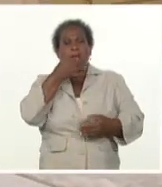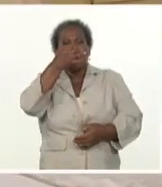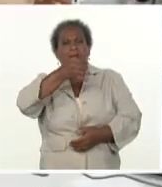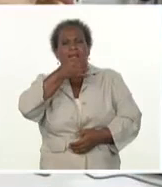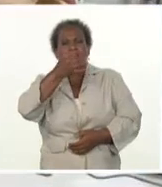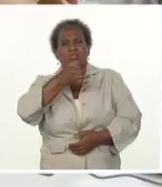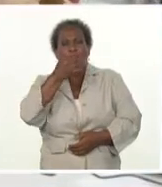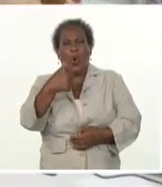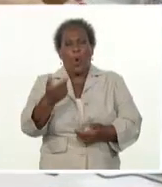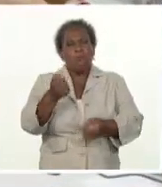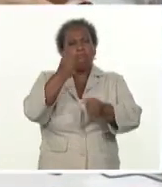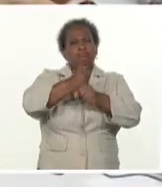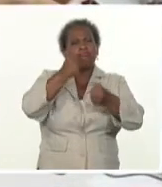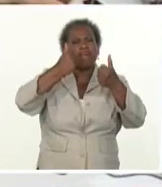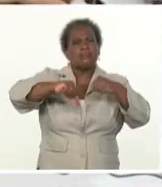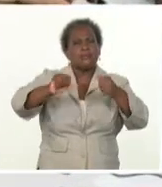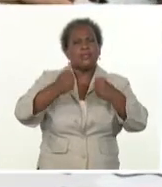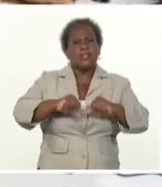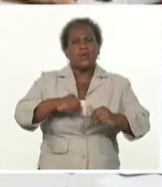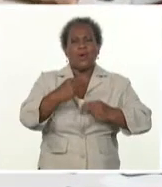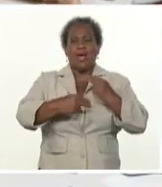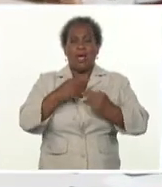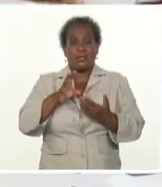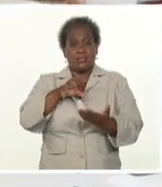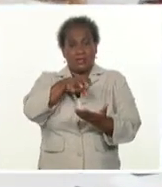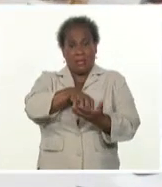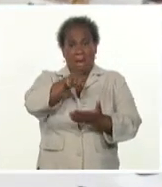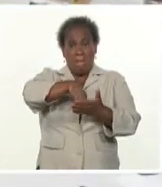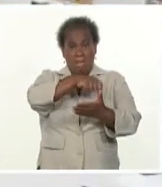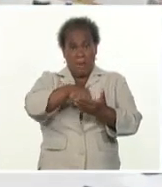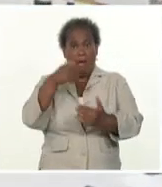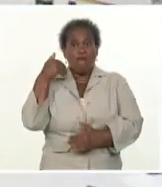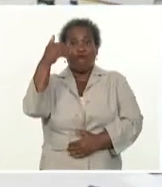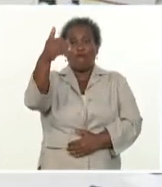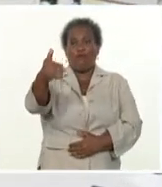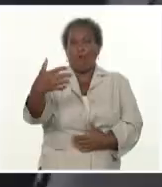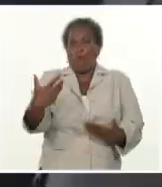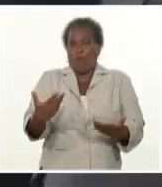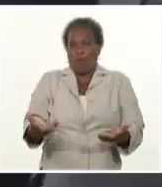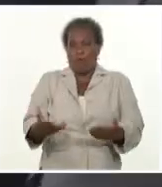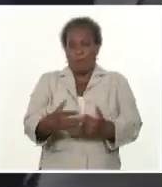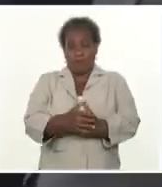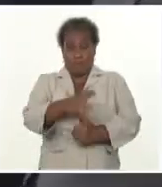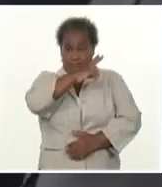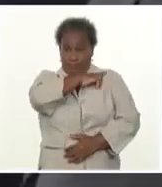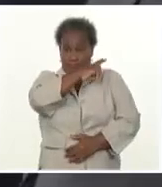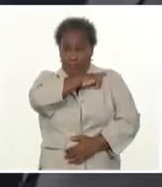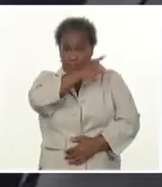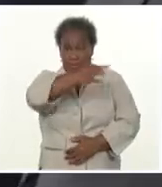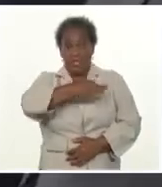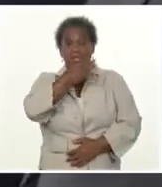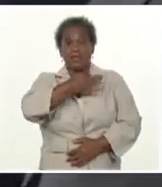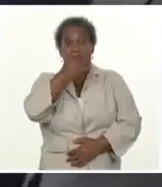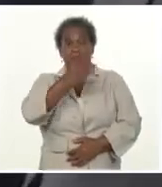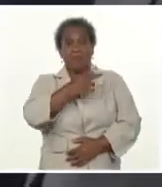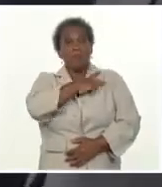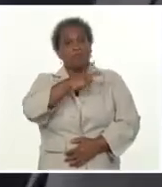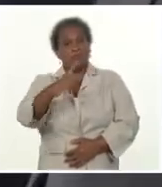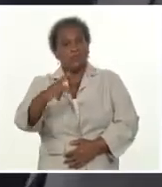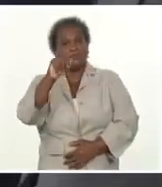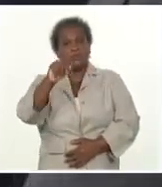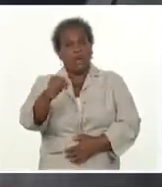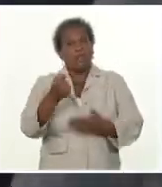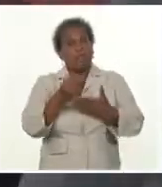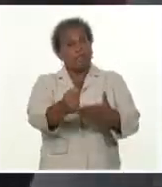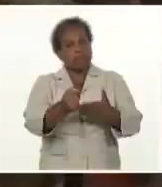labor investigativa que se realiza y de los planes futuros. Los directivos expresan la voluntad de consolidar la